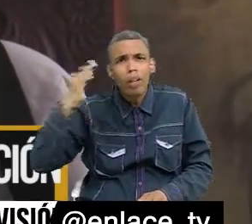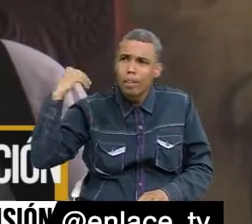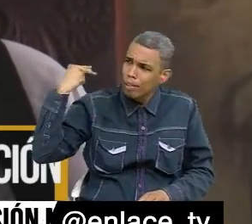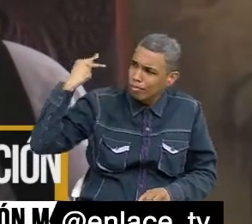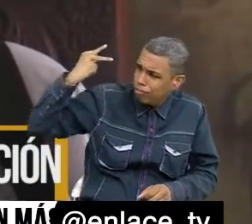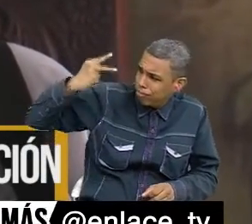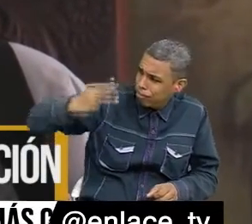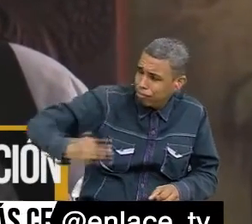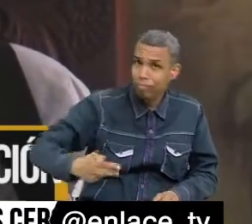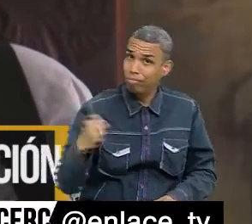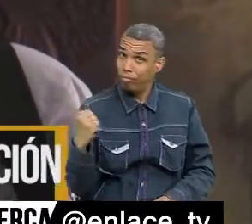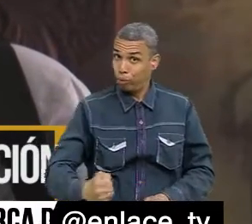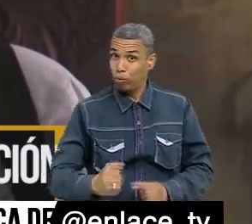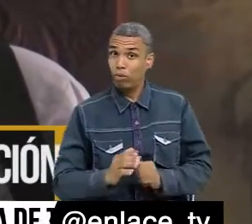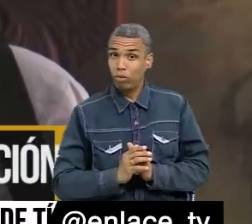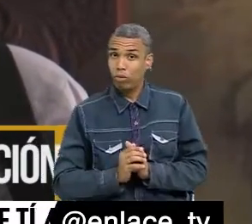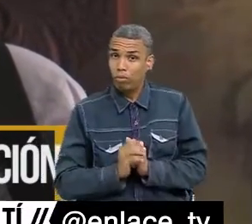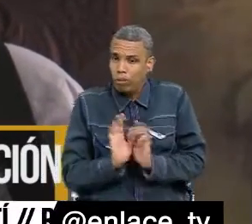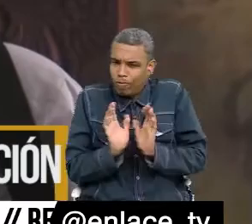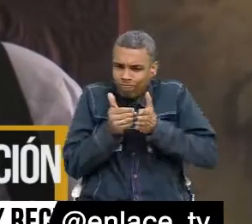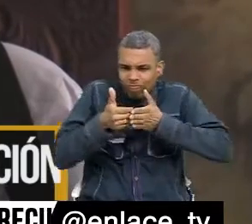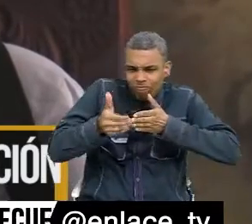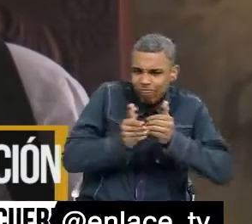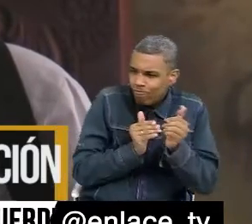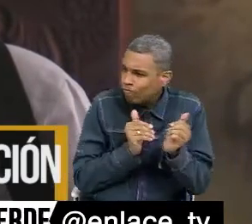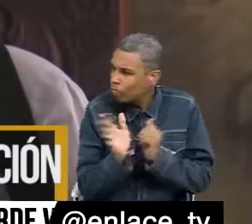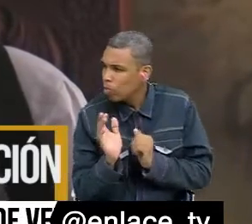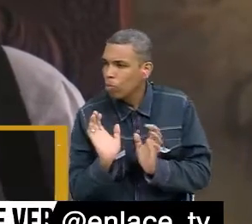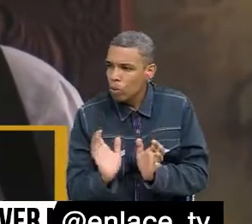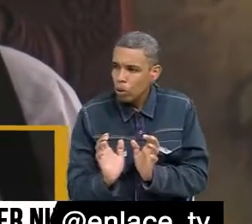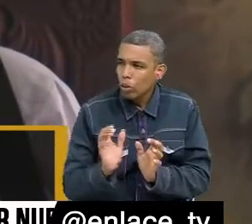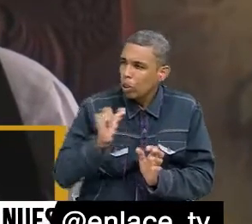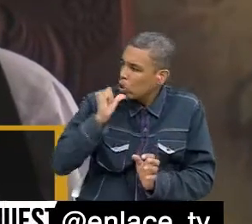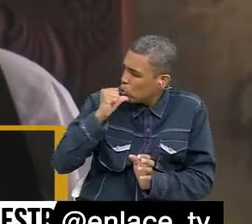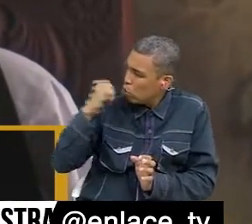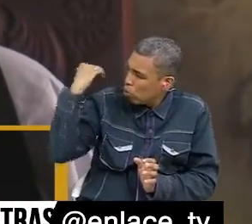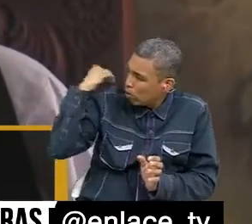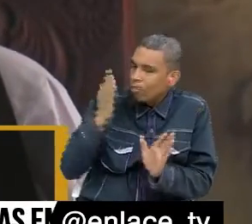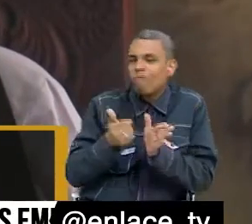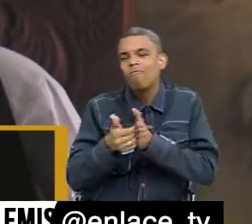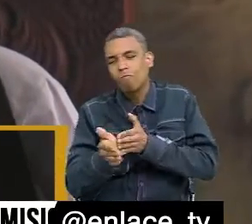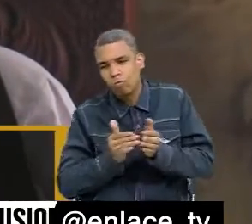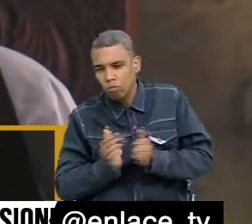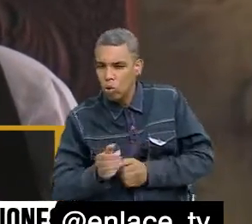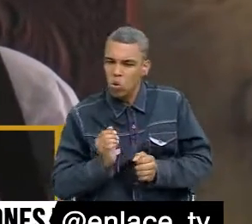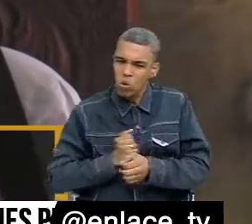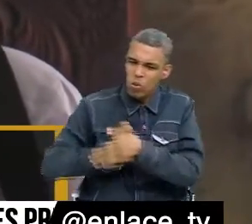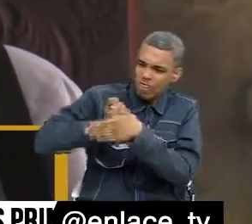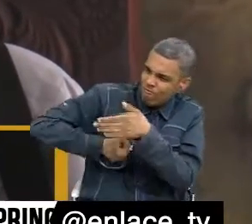tan fuerte de organización, de resiliencia, de